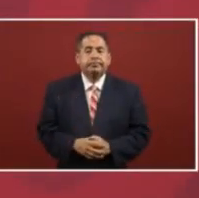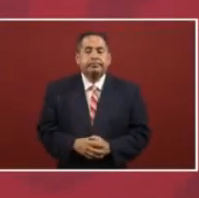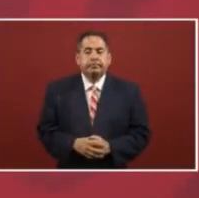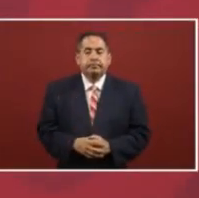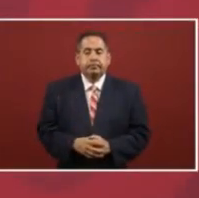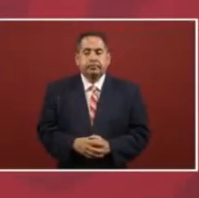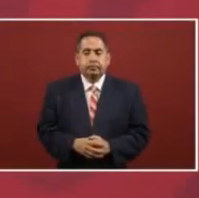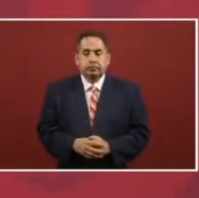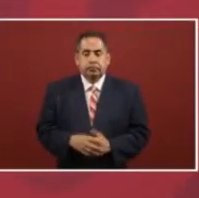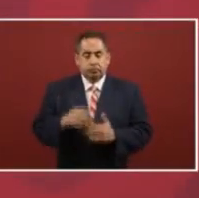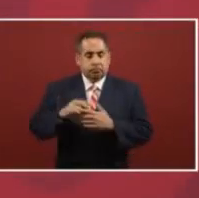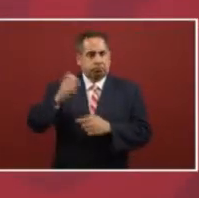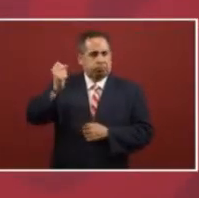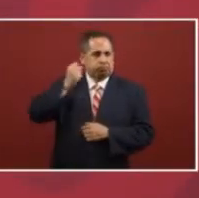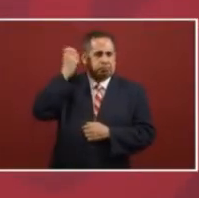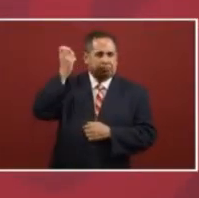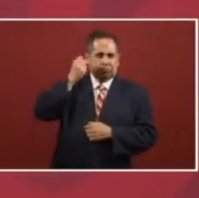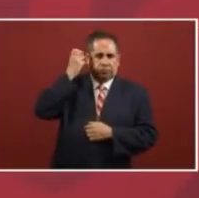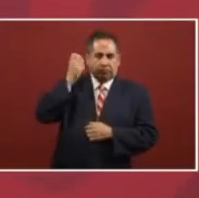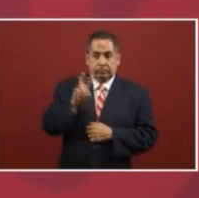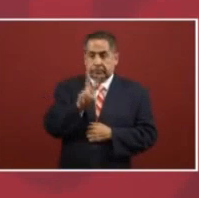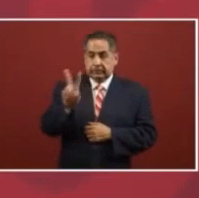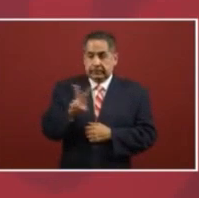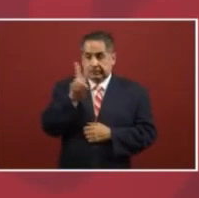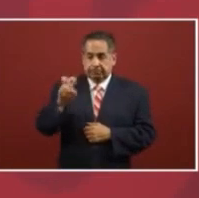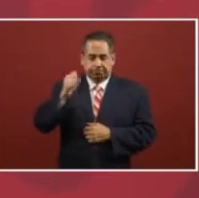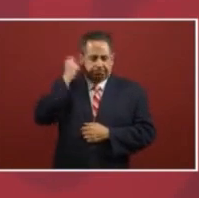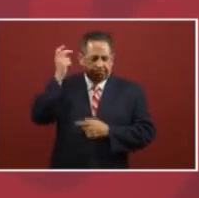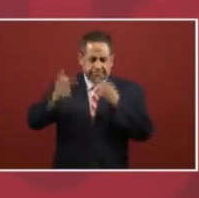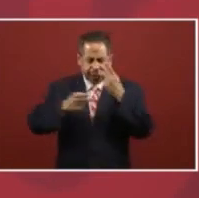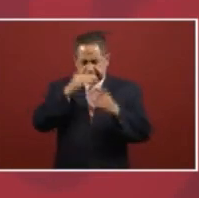rehacer mi discurso el viernes,